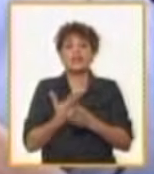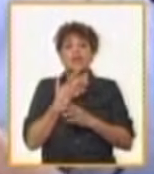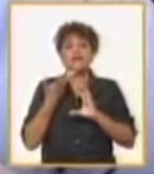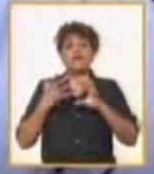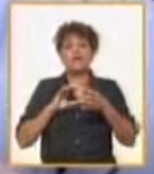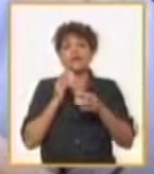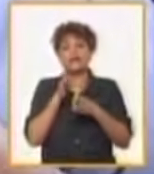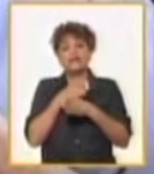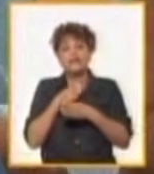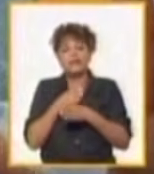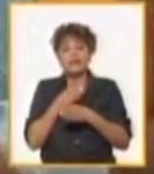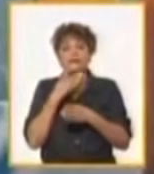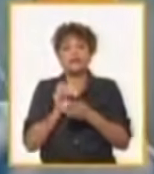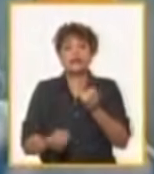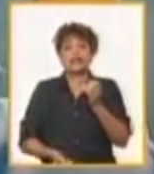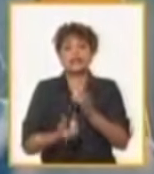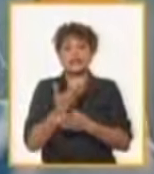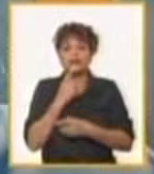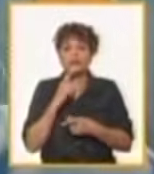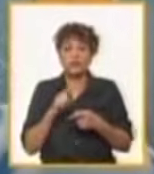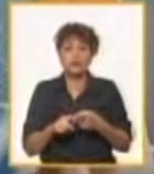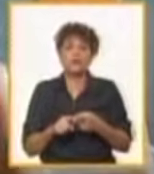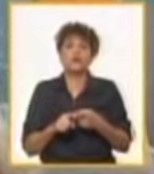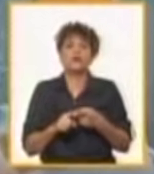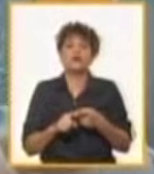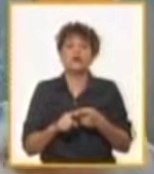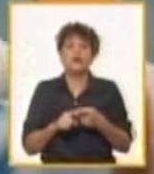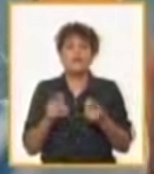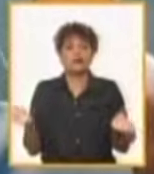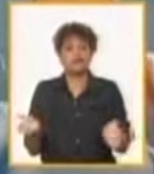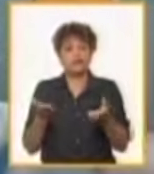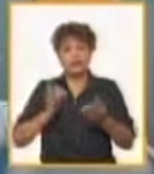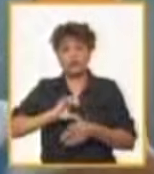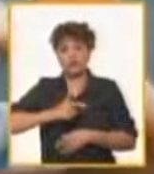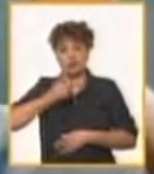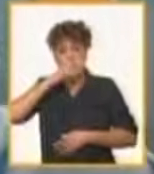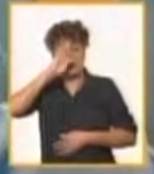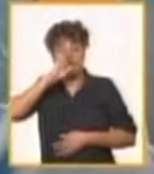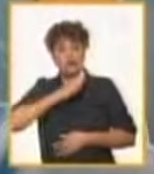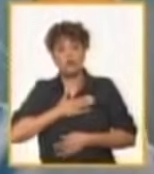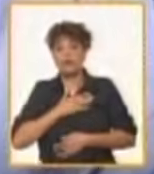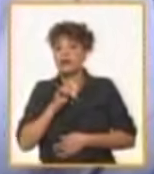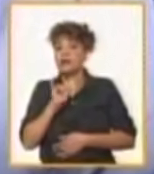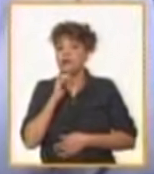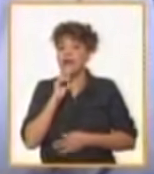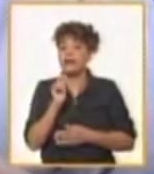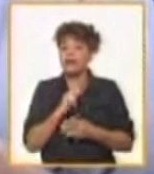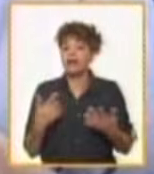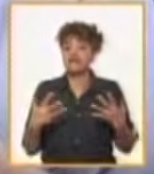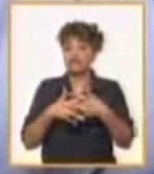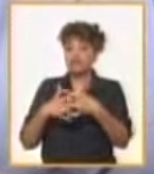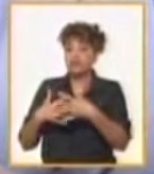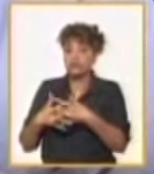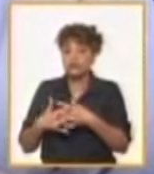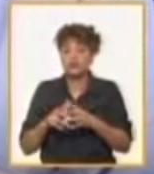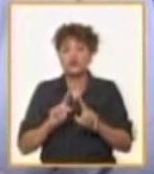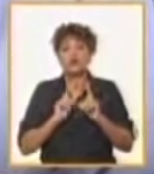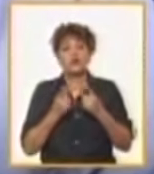para la creación, para la promoción de la cultura en Cuba y para la relación con los creadores. Y esa es la